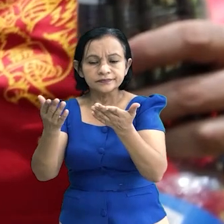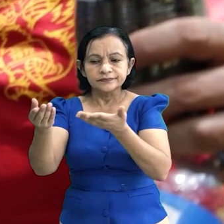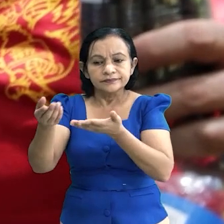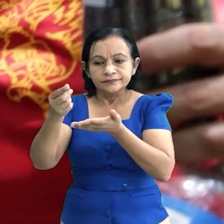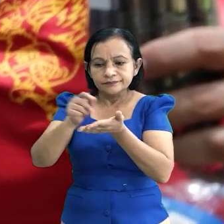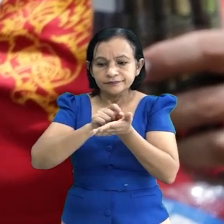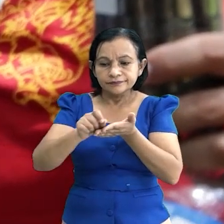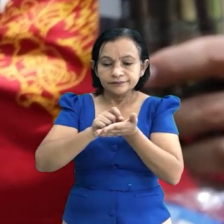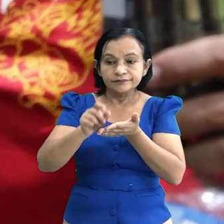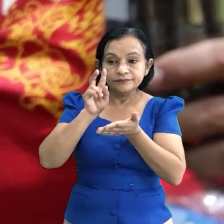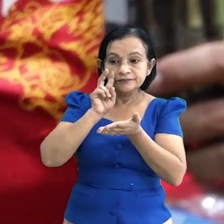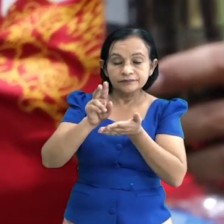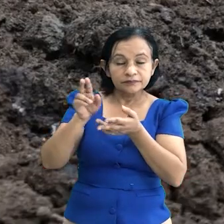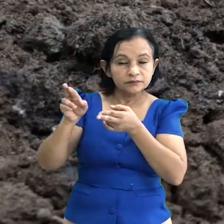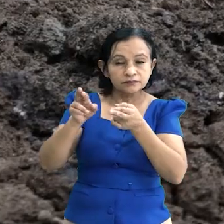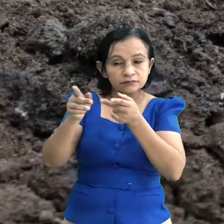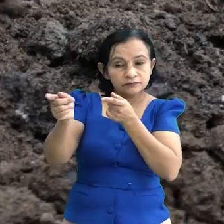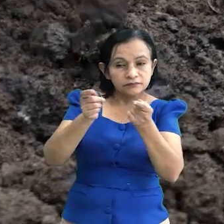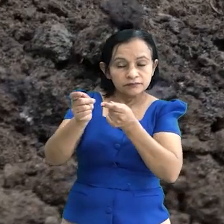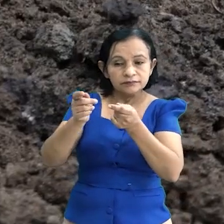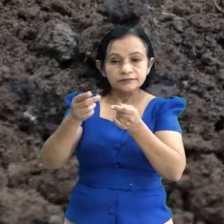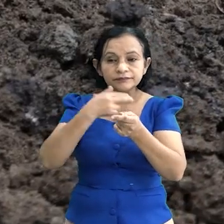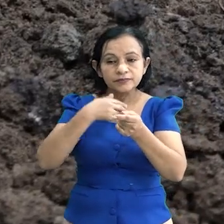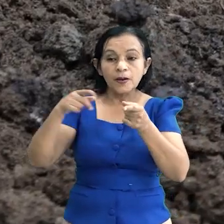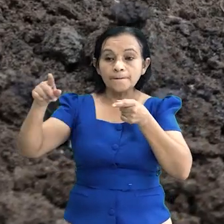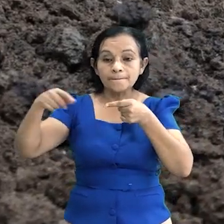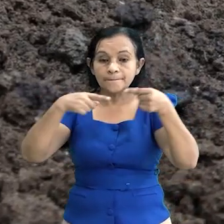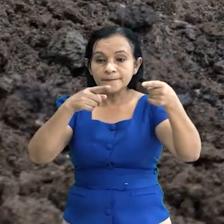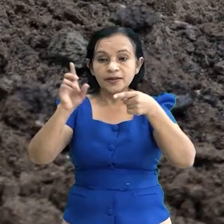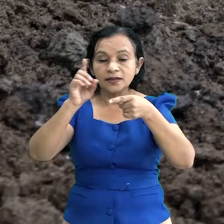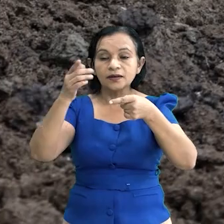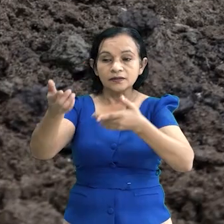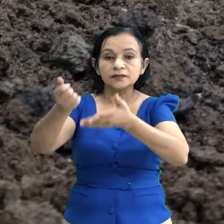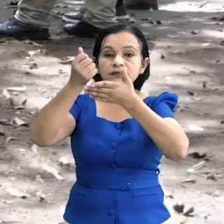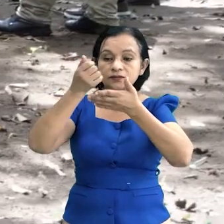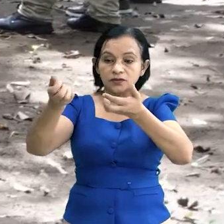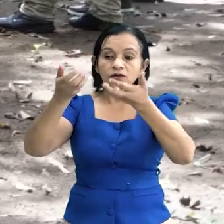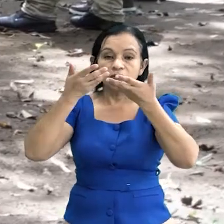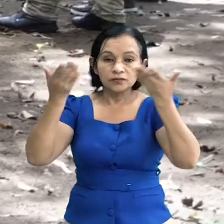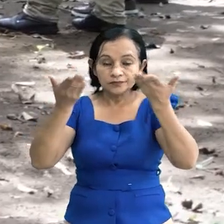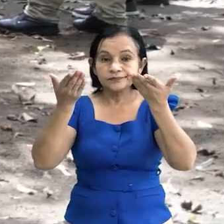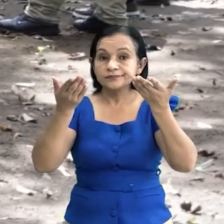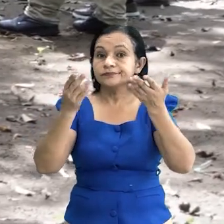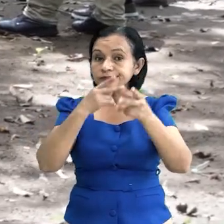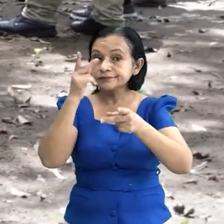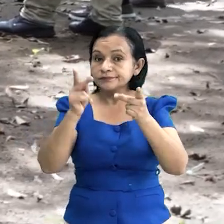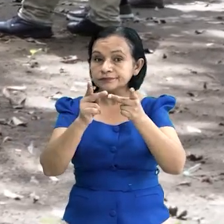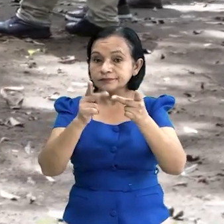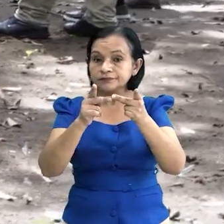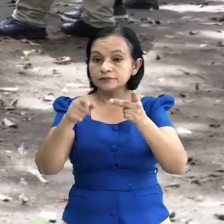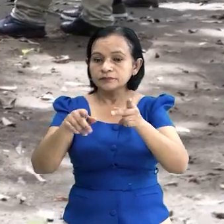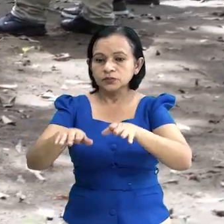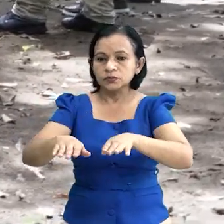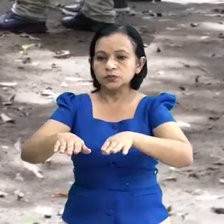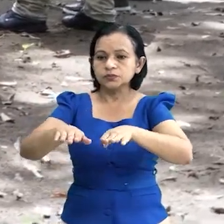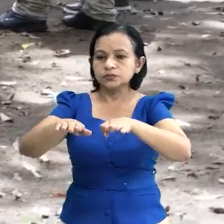insumos podemos cartografiar y construir un mapa que nos va a brindar información muy oportuna para las